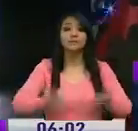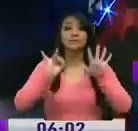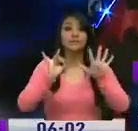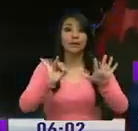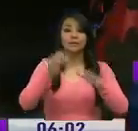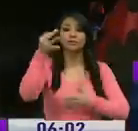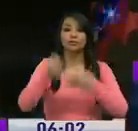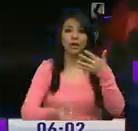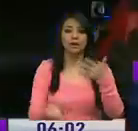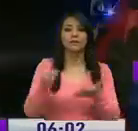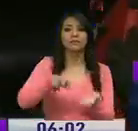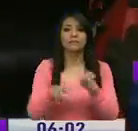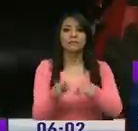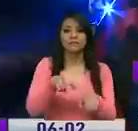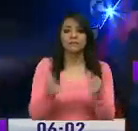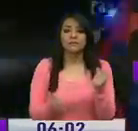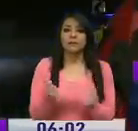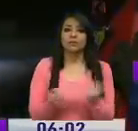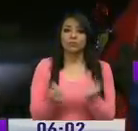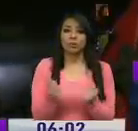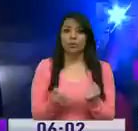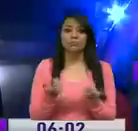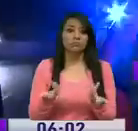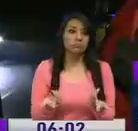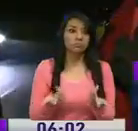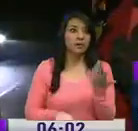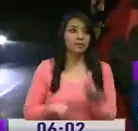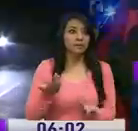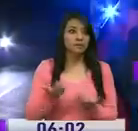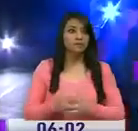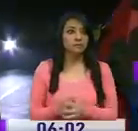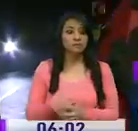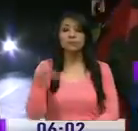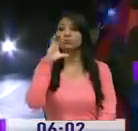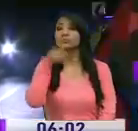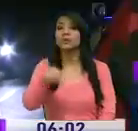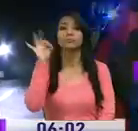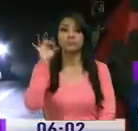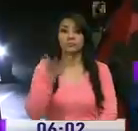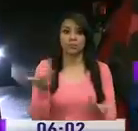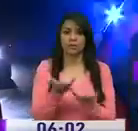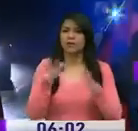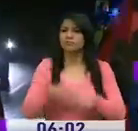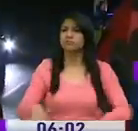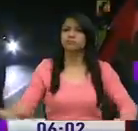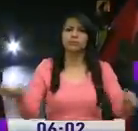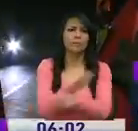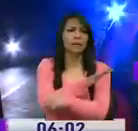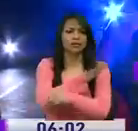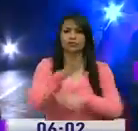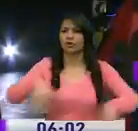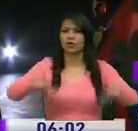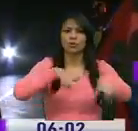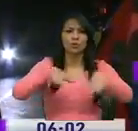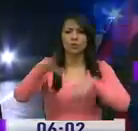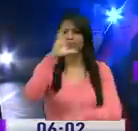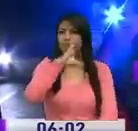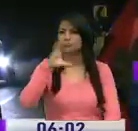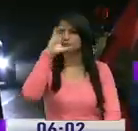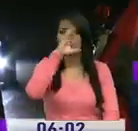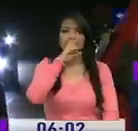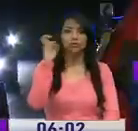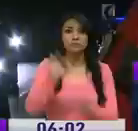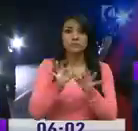un vehículo liviano estamos nosotros tratando de descartar para nosotros vericar se hizo un barrido total por todo el lugar 200